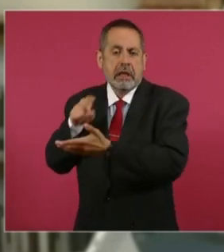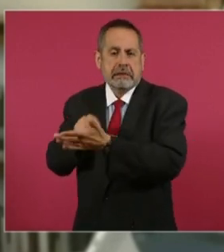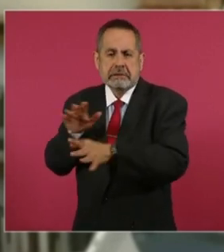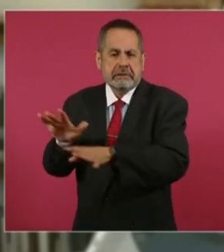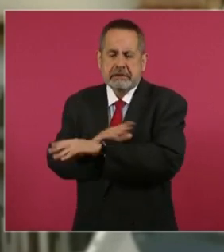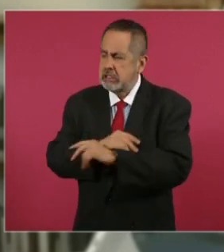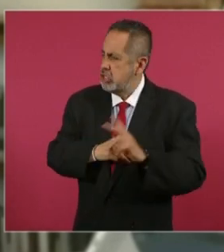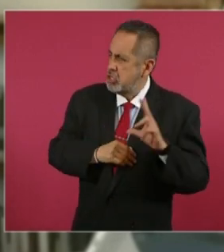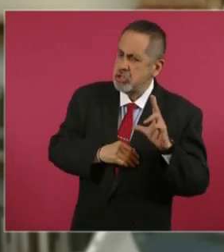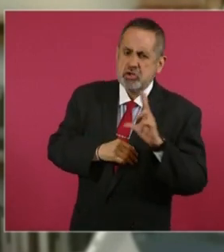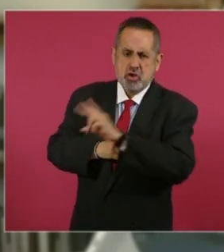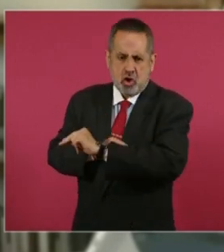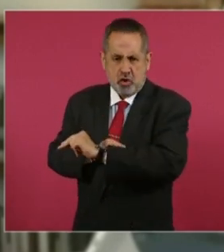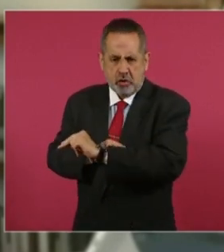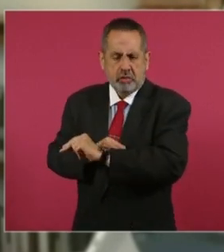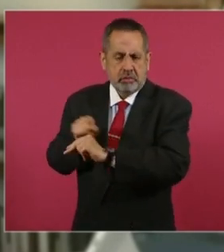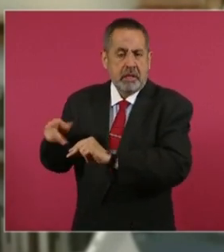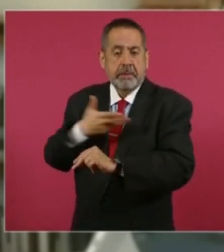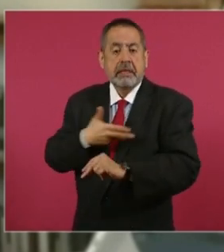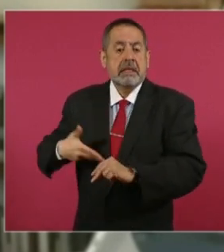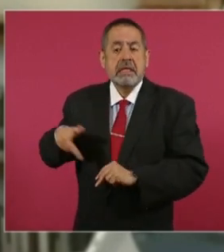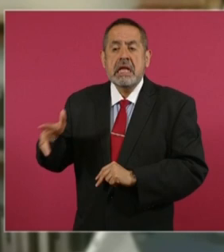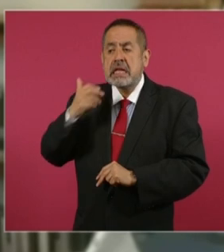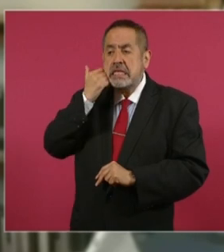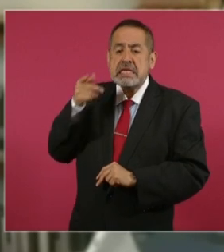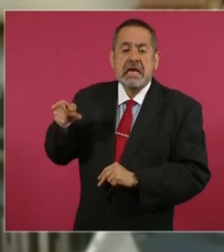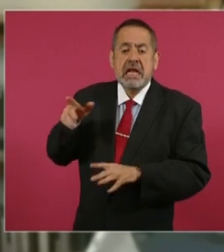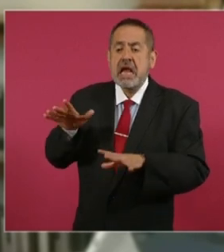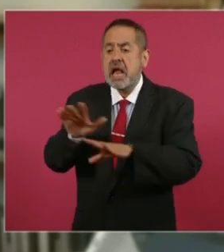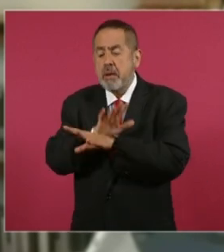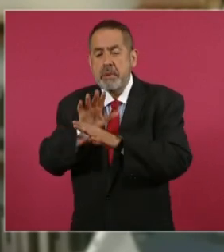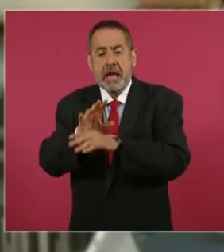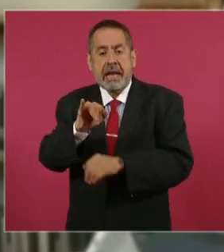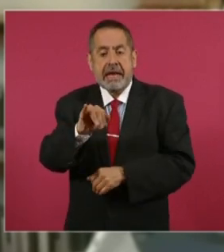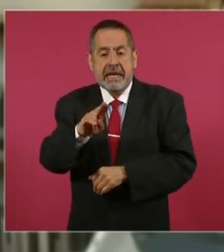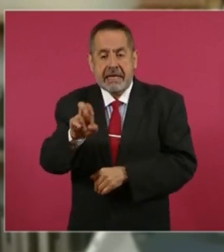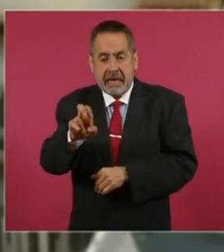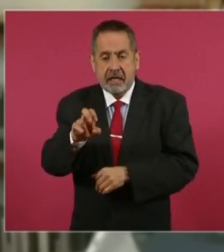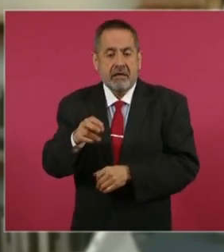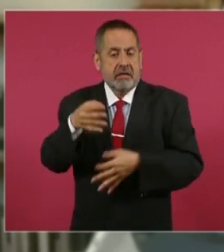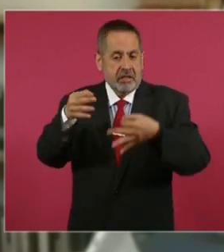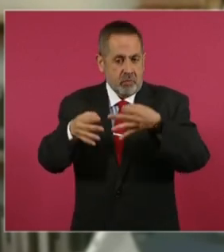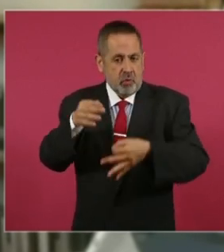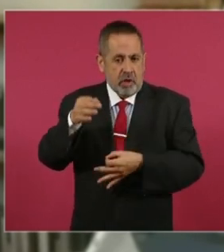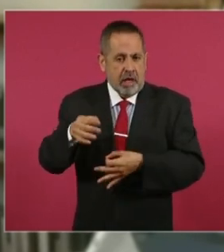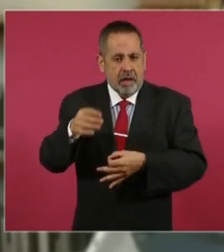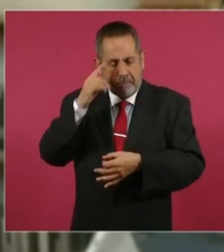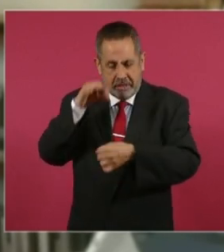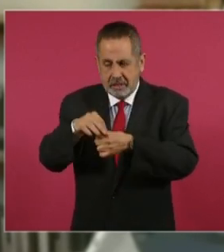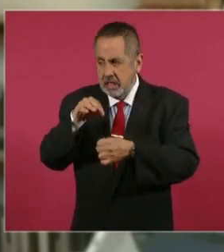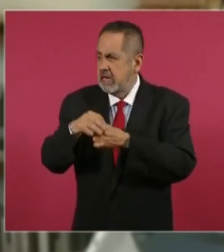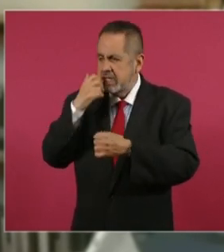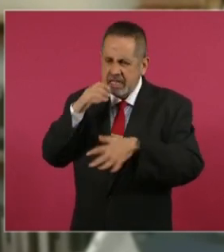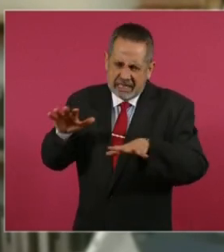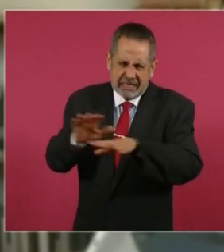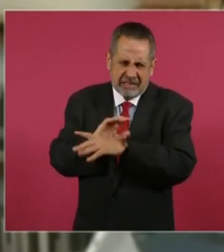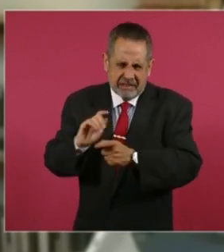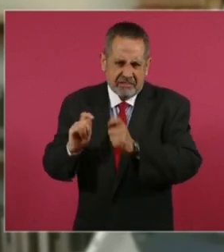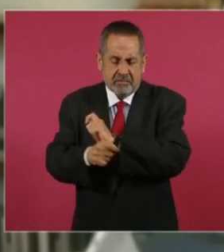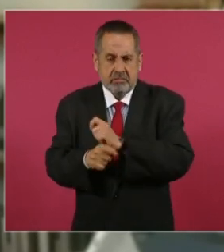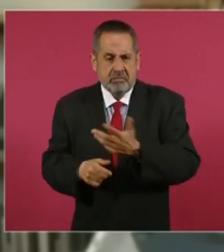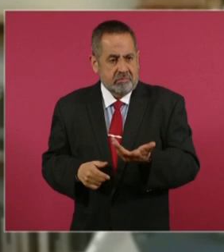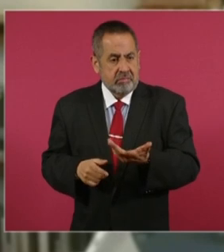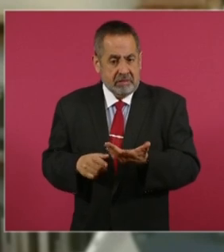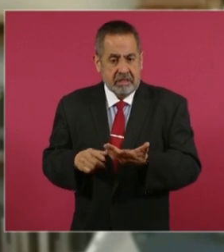del presidente de la República que busca modificar al INE y al Tribunal Electoral y hacer una gran reforma política. Sí,